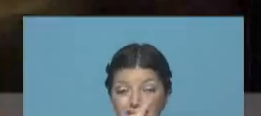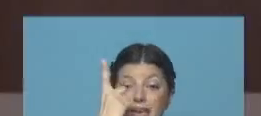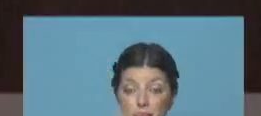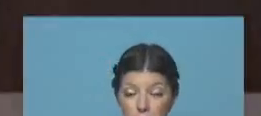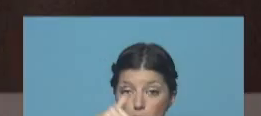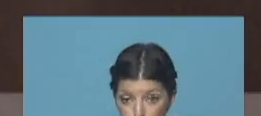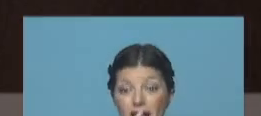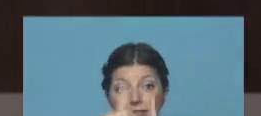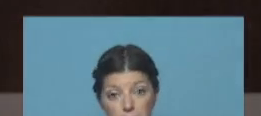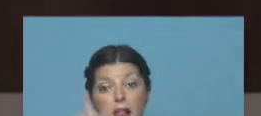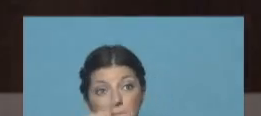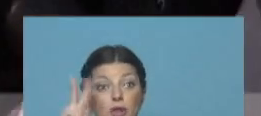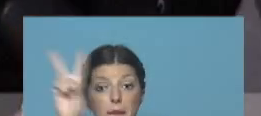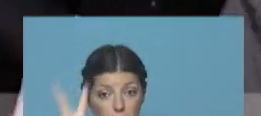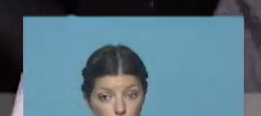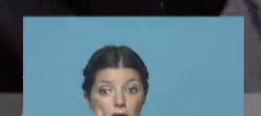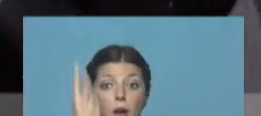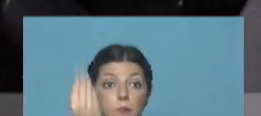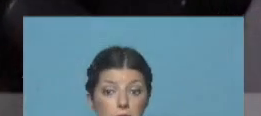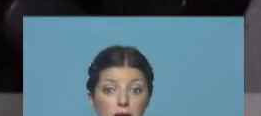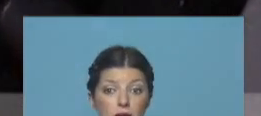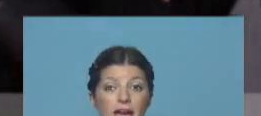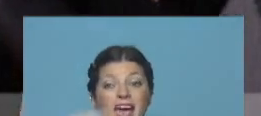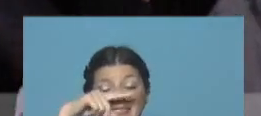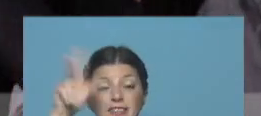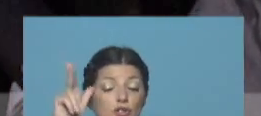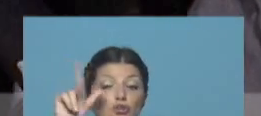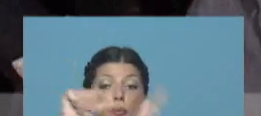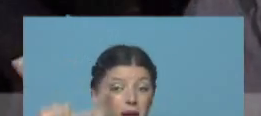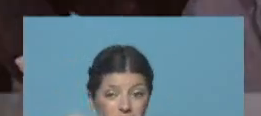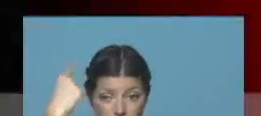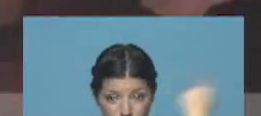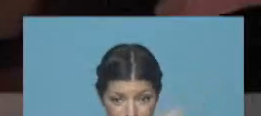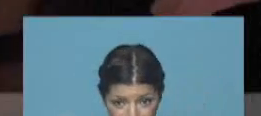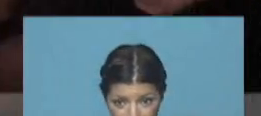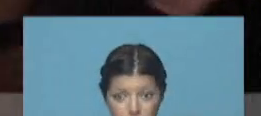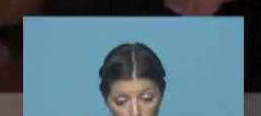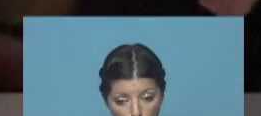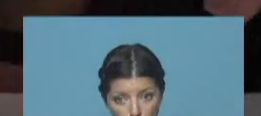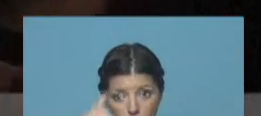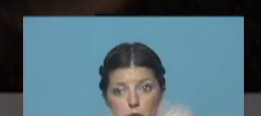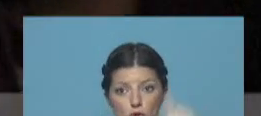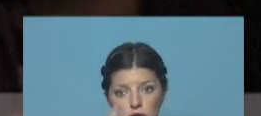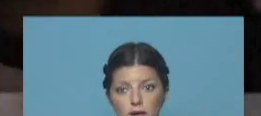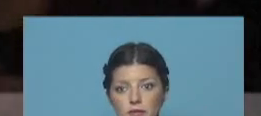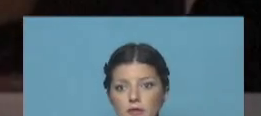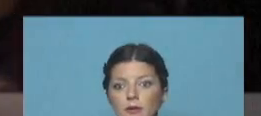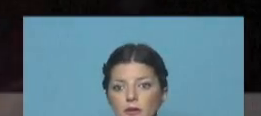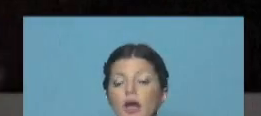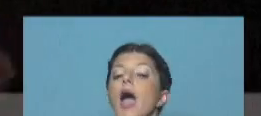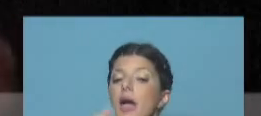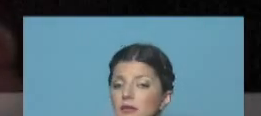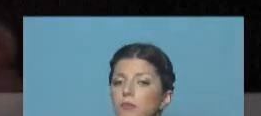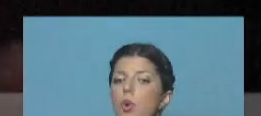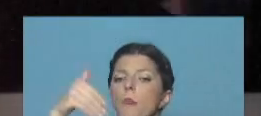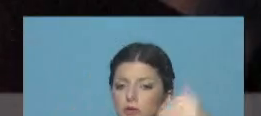también a los venezolanos que viven en unas 78 ciudades de otros países. La consulta popular se hará